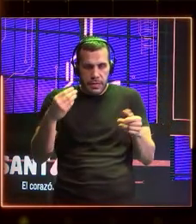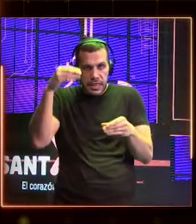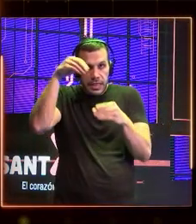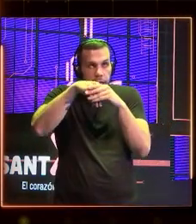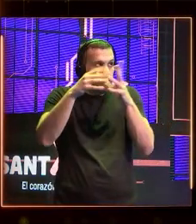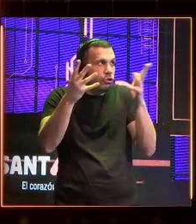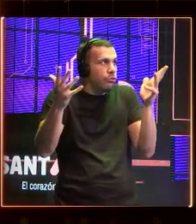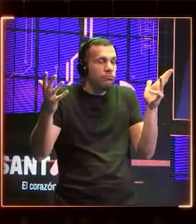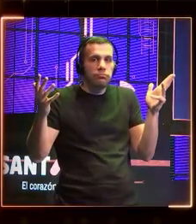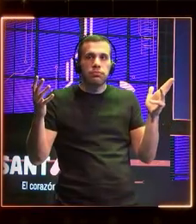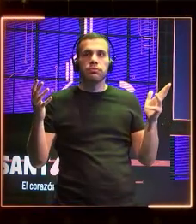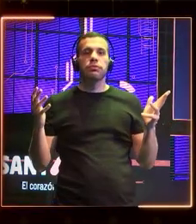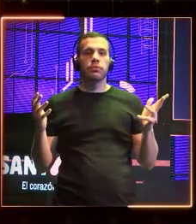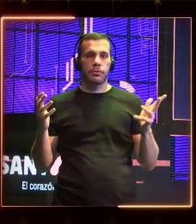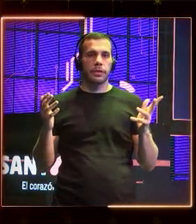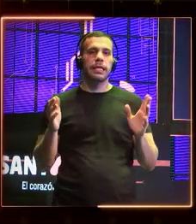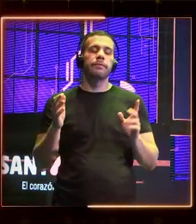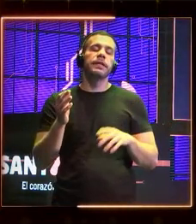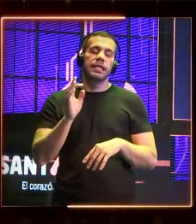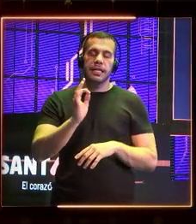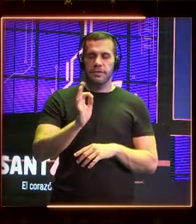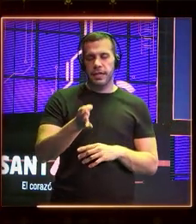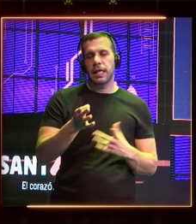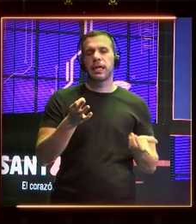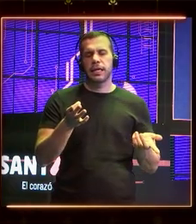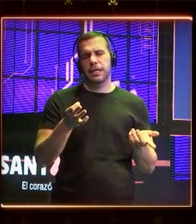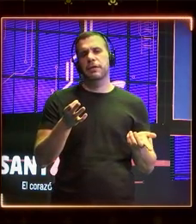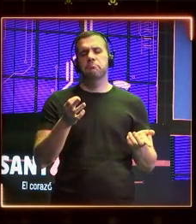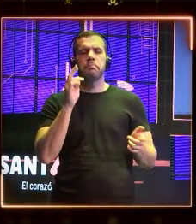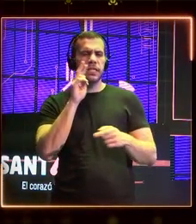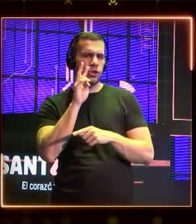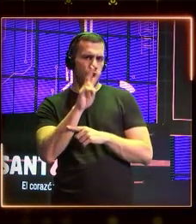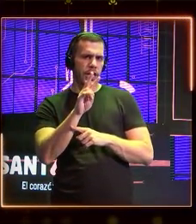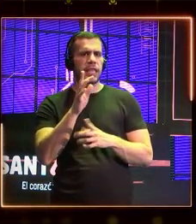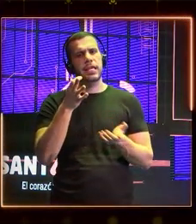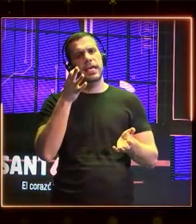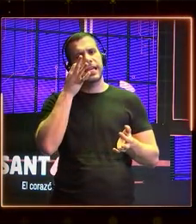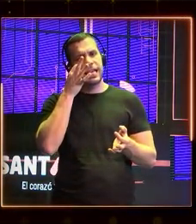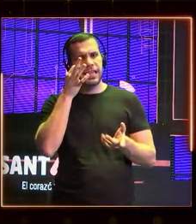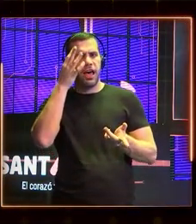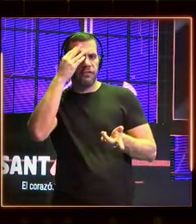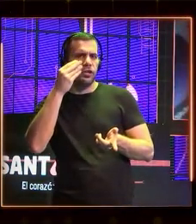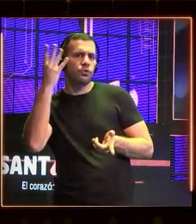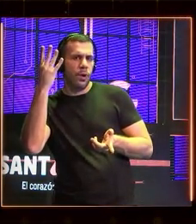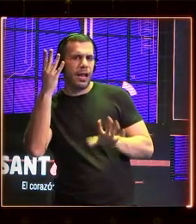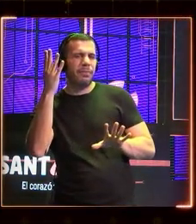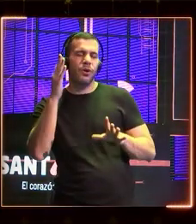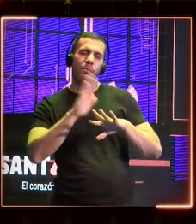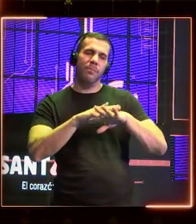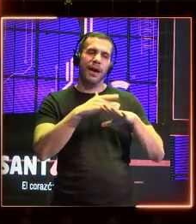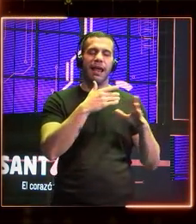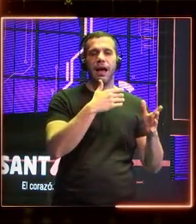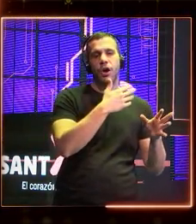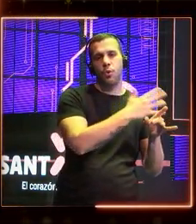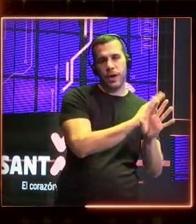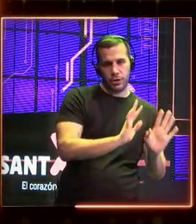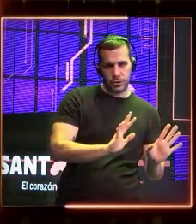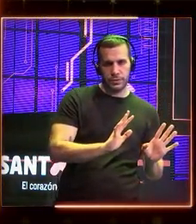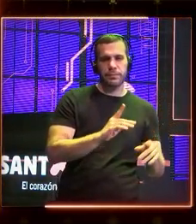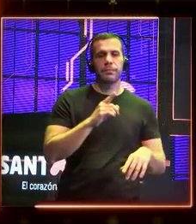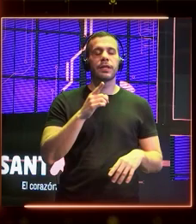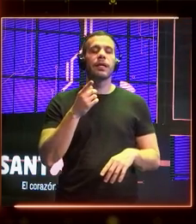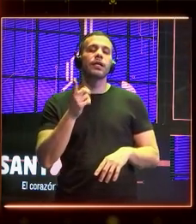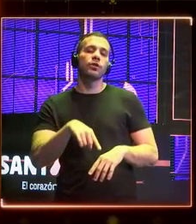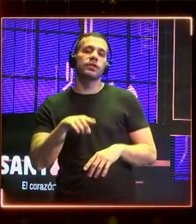acostumbrados hay muy buenos visores de realidad virtual cestr son muy buenos pero son para juegos o para otras cosas Apple tiene una cosa y es que tiene un